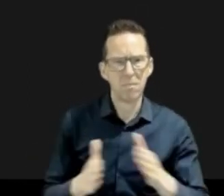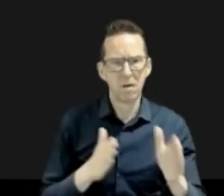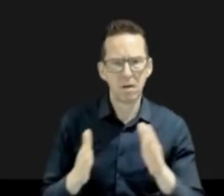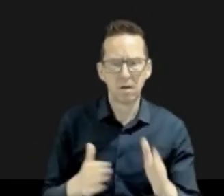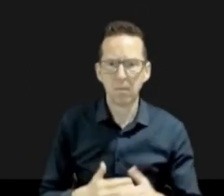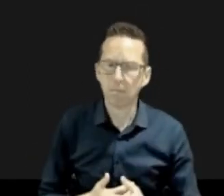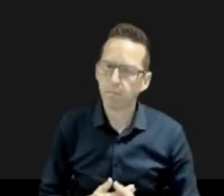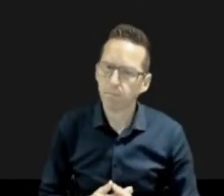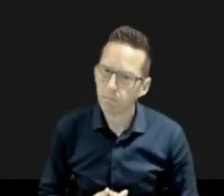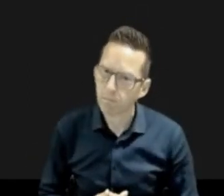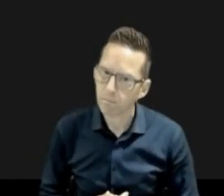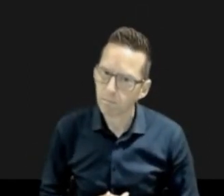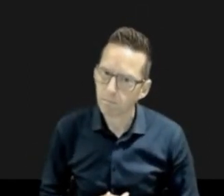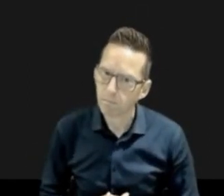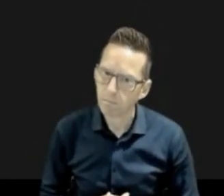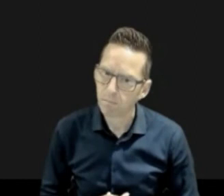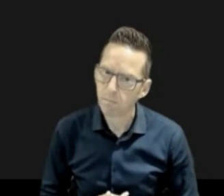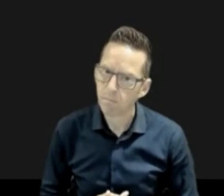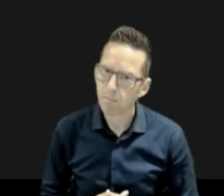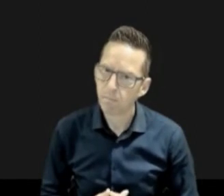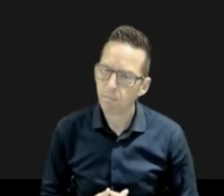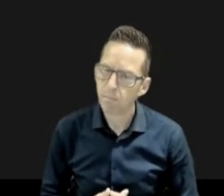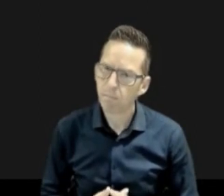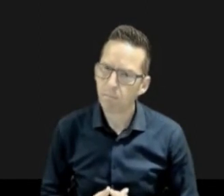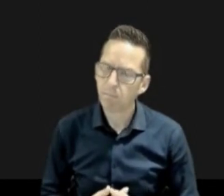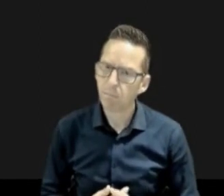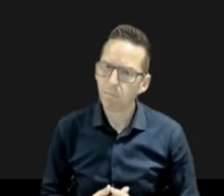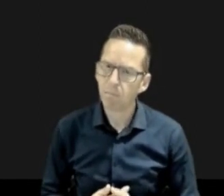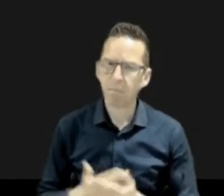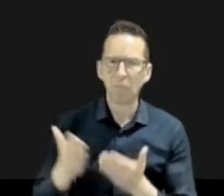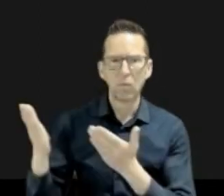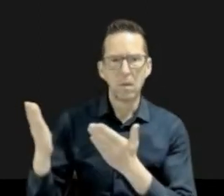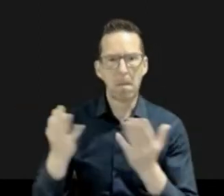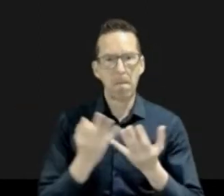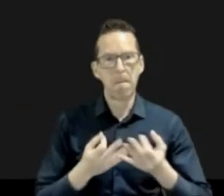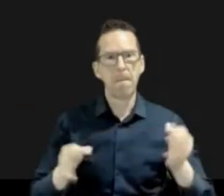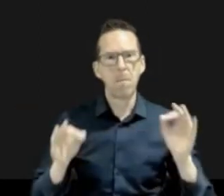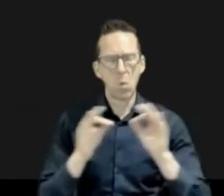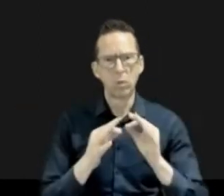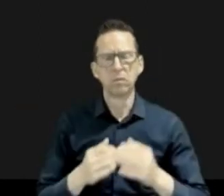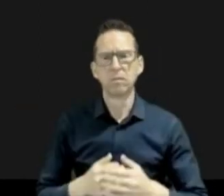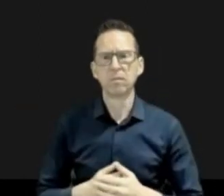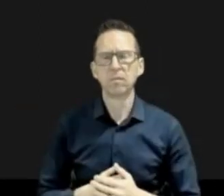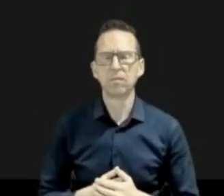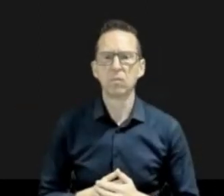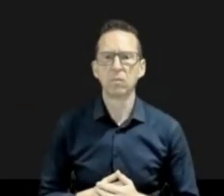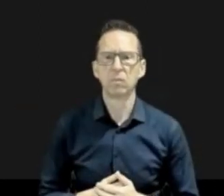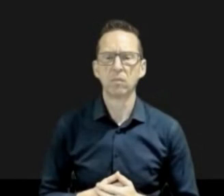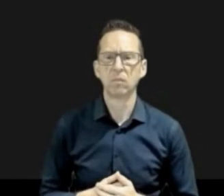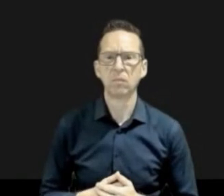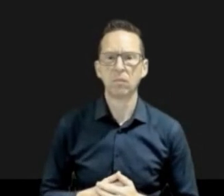importante notar que una de importante una importante